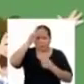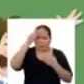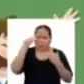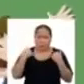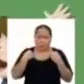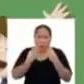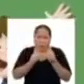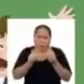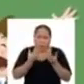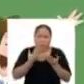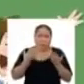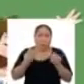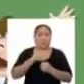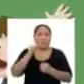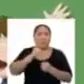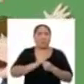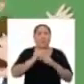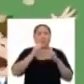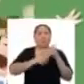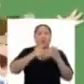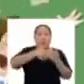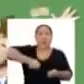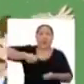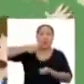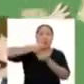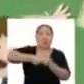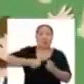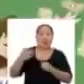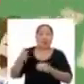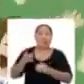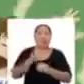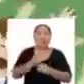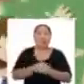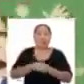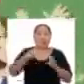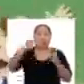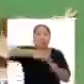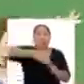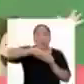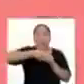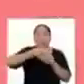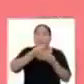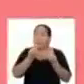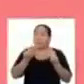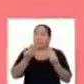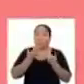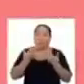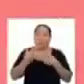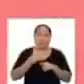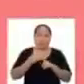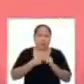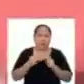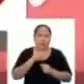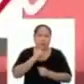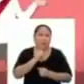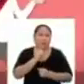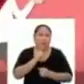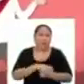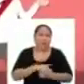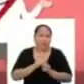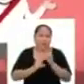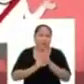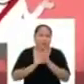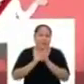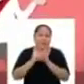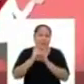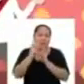Perú es rico en minerales, agricultura, pesca, combustible y mucho más. Pero no lo tiene todo y le falta